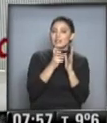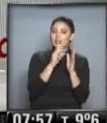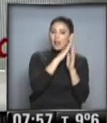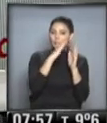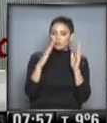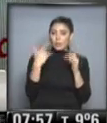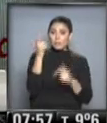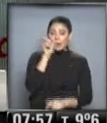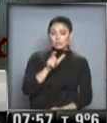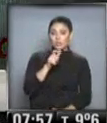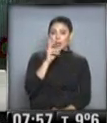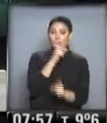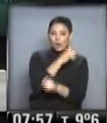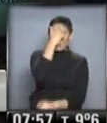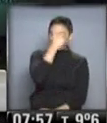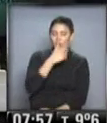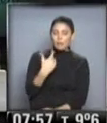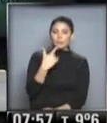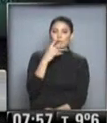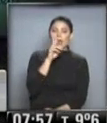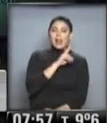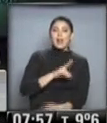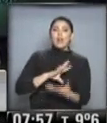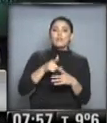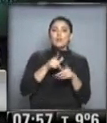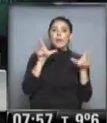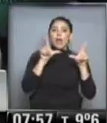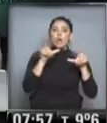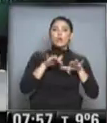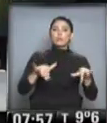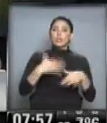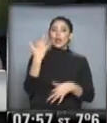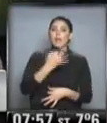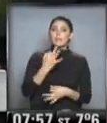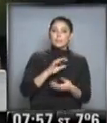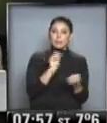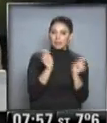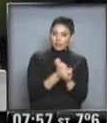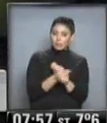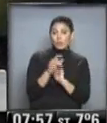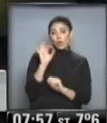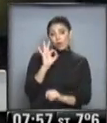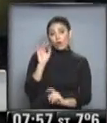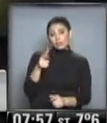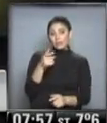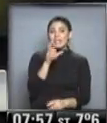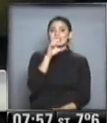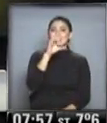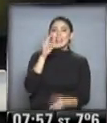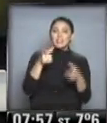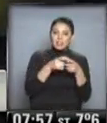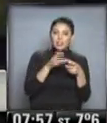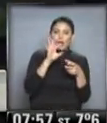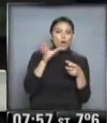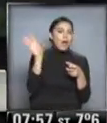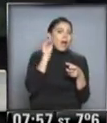persona con discapacidad visual puede leer en una computadora adaptada o puede también recibir en un CD, en audio,